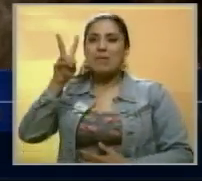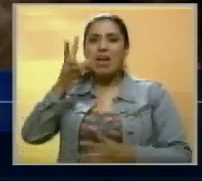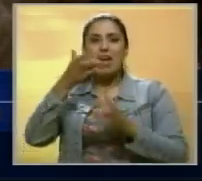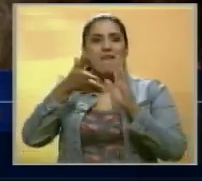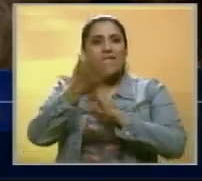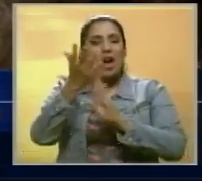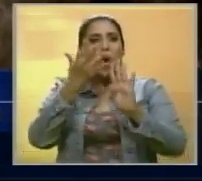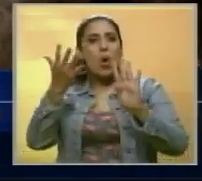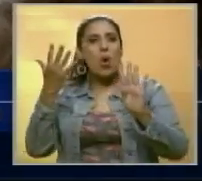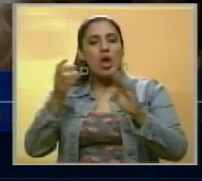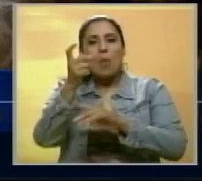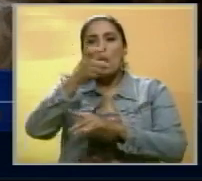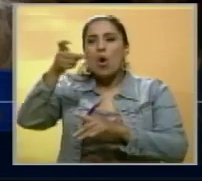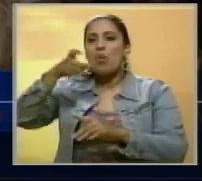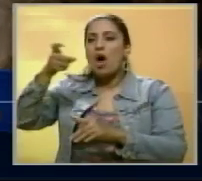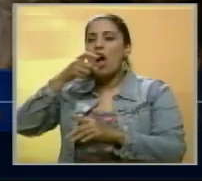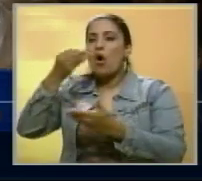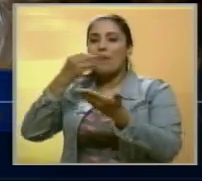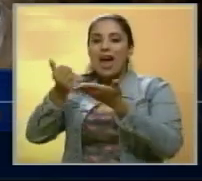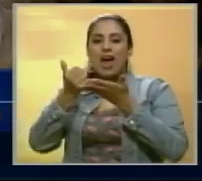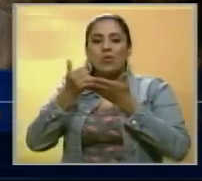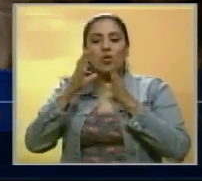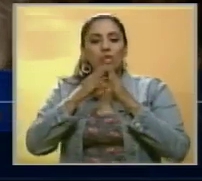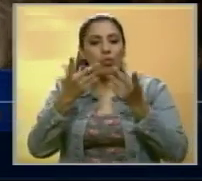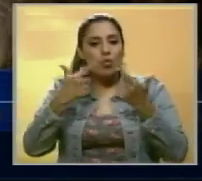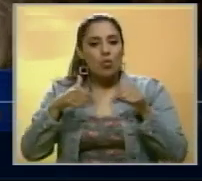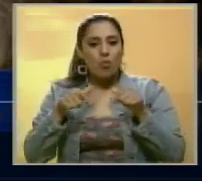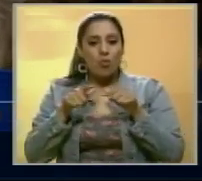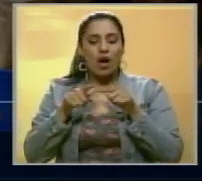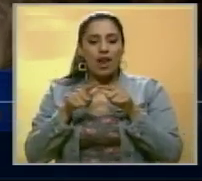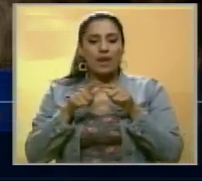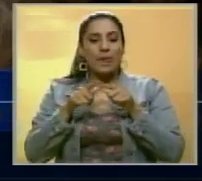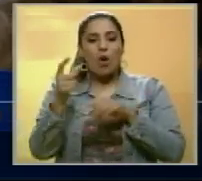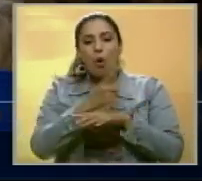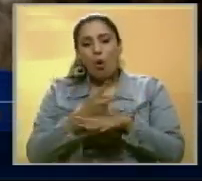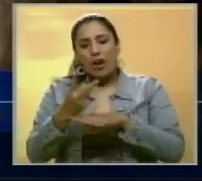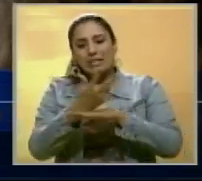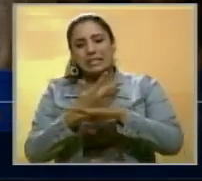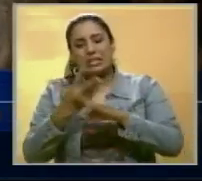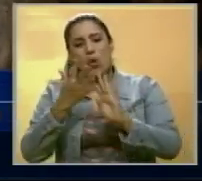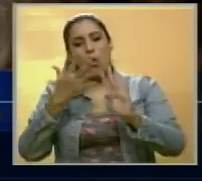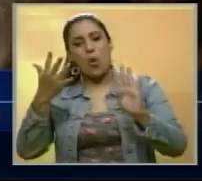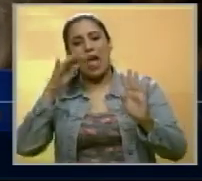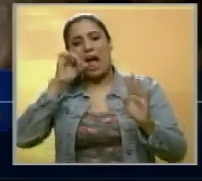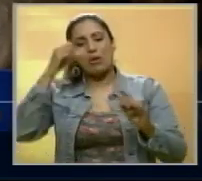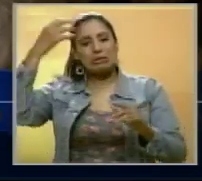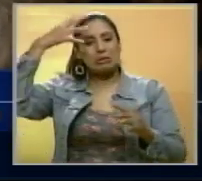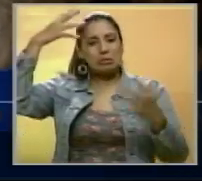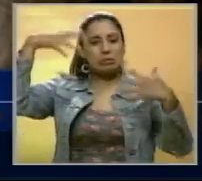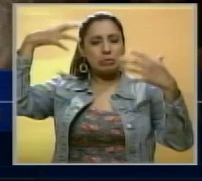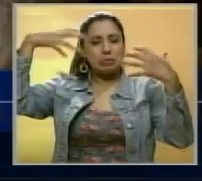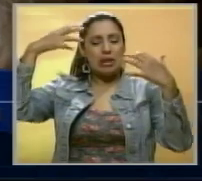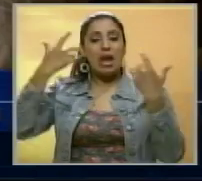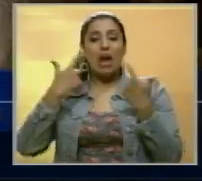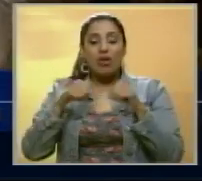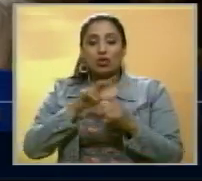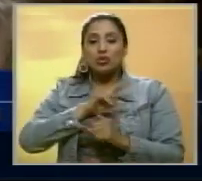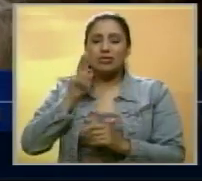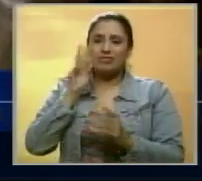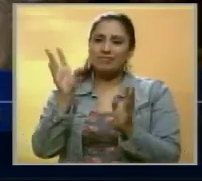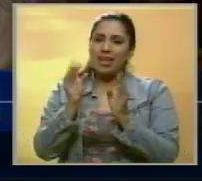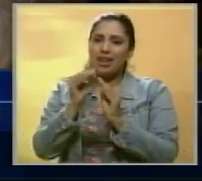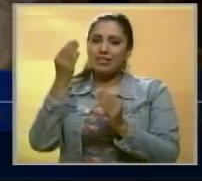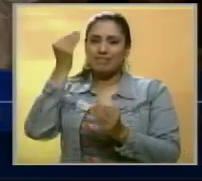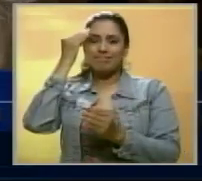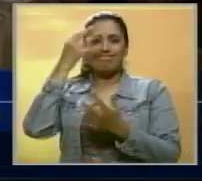estar pues prácticamente buscando comida en todas partes durante horas en colas con agua, con sol, pues uno saca unas